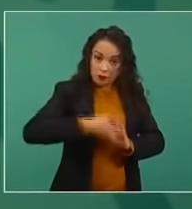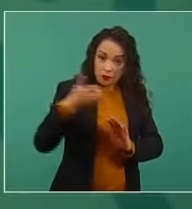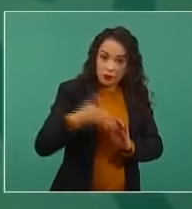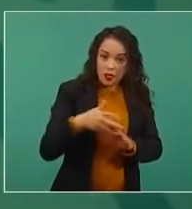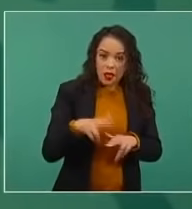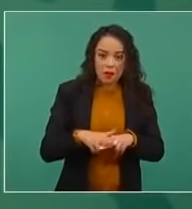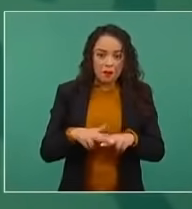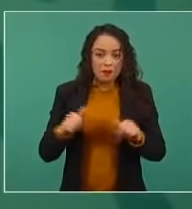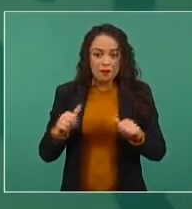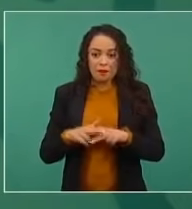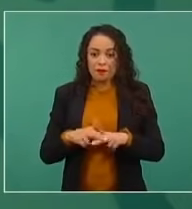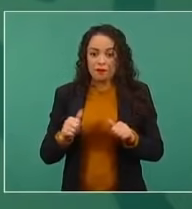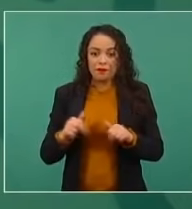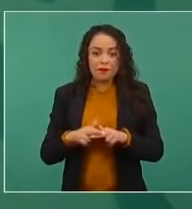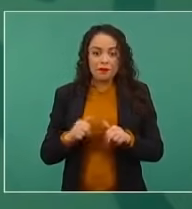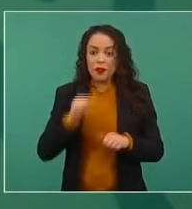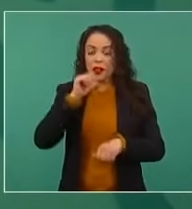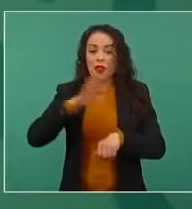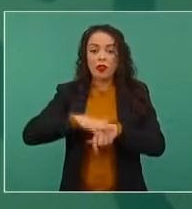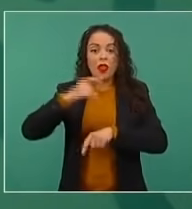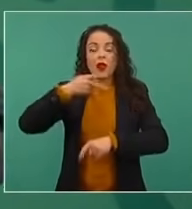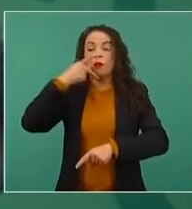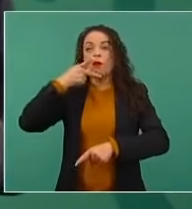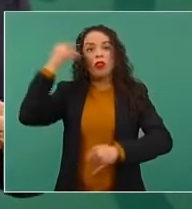se dedicaron a especular